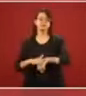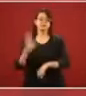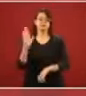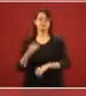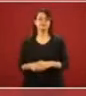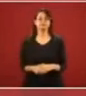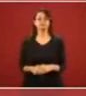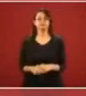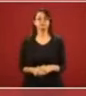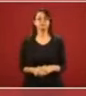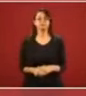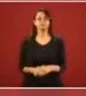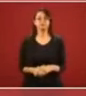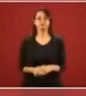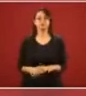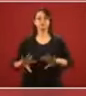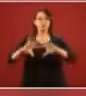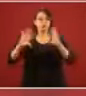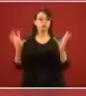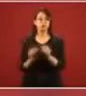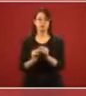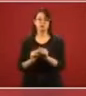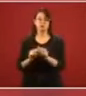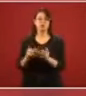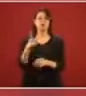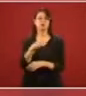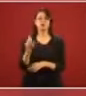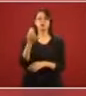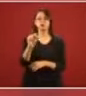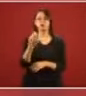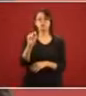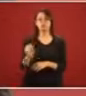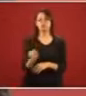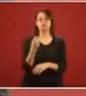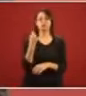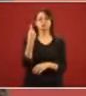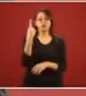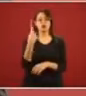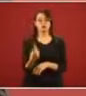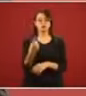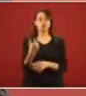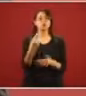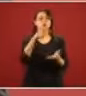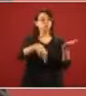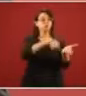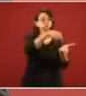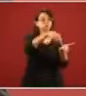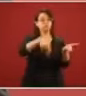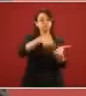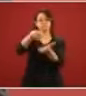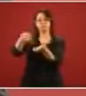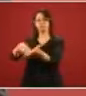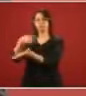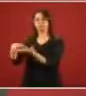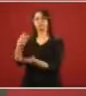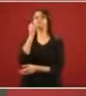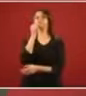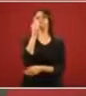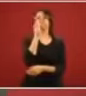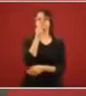vamos a tener 161 cuarteles a finales de este año. Esto es